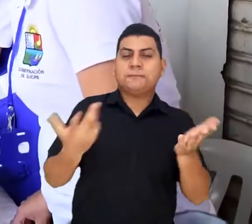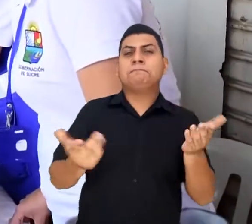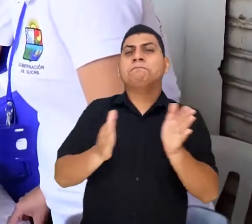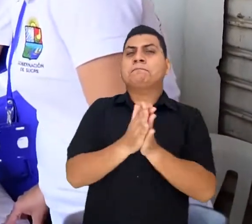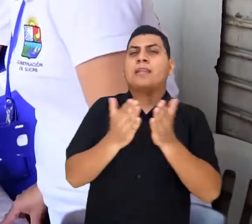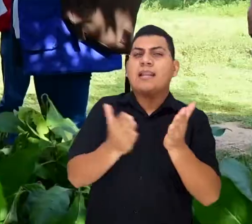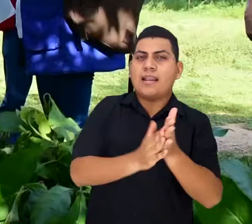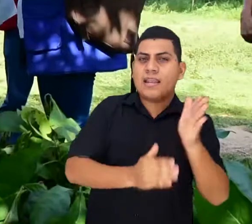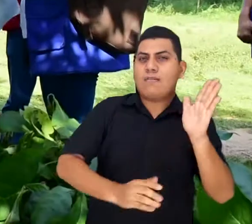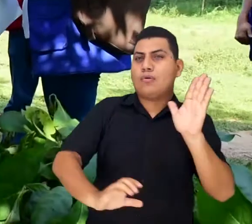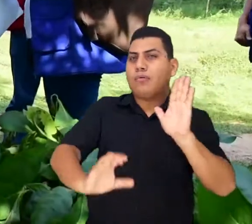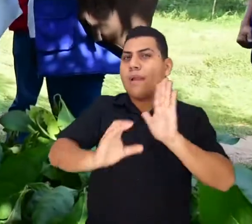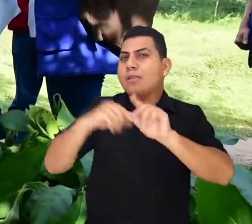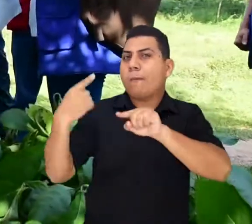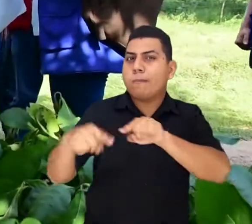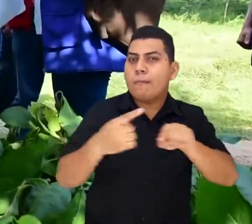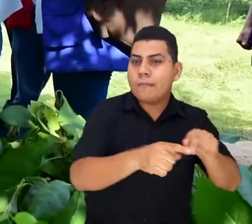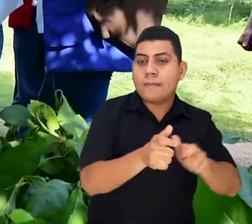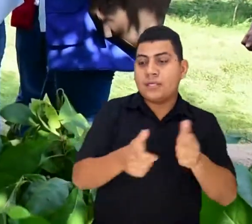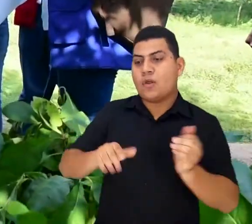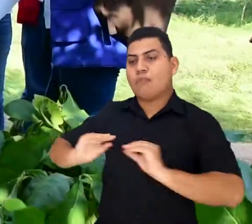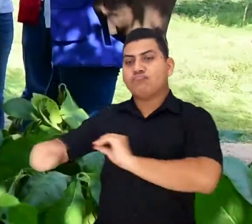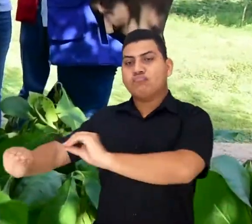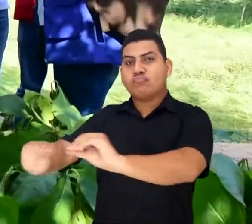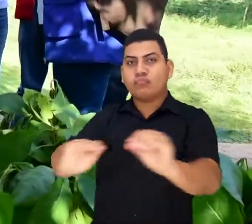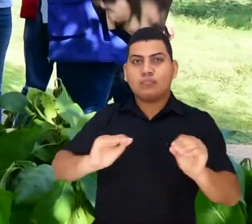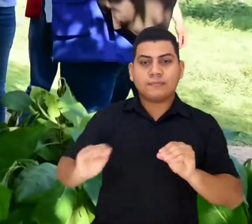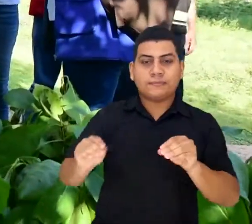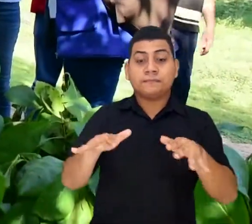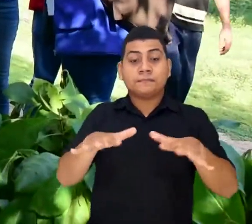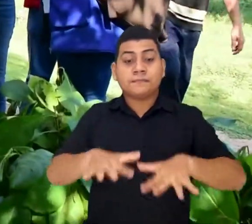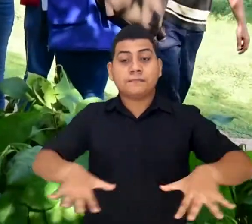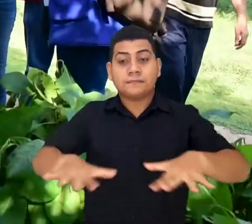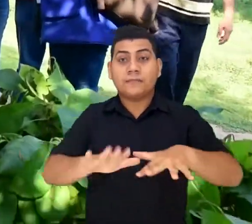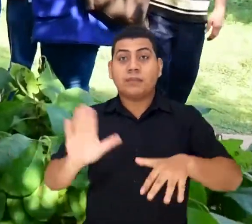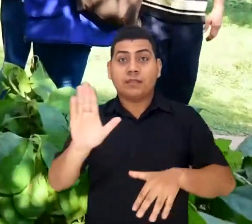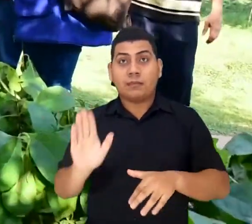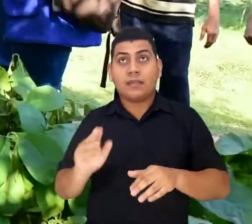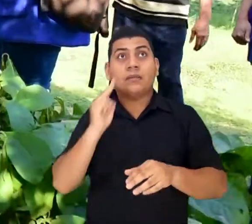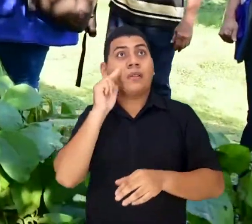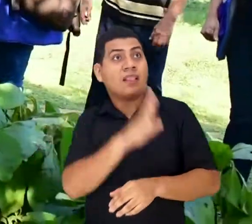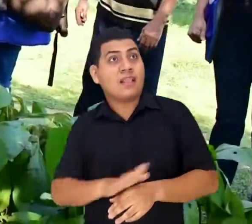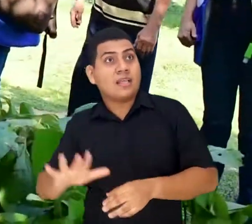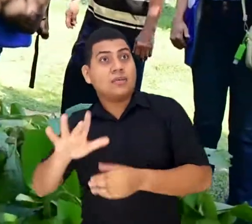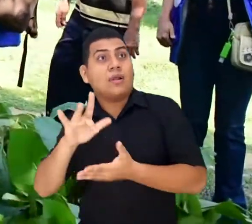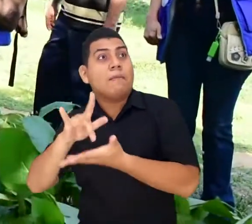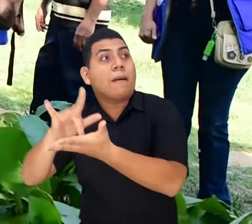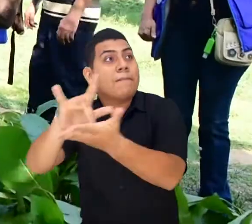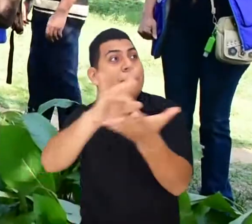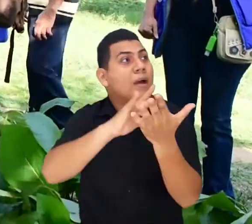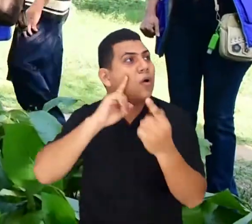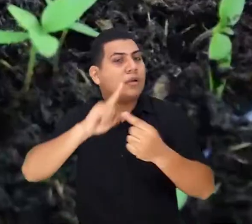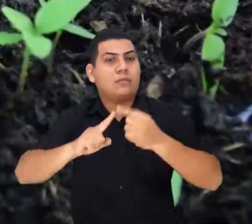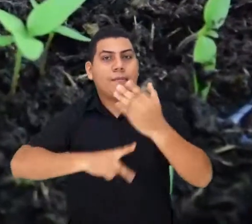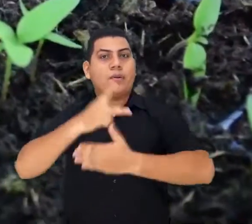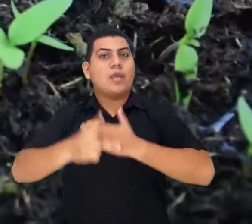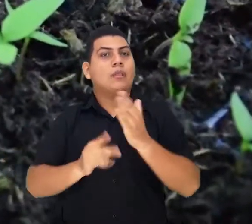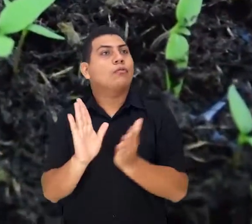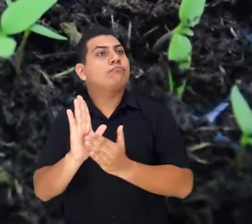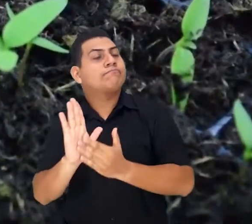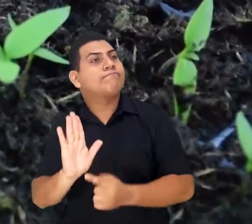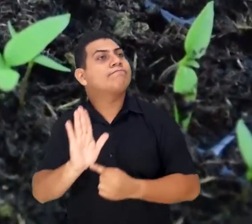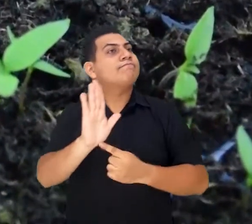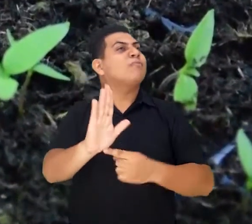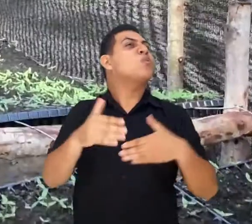revistas, capítulos de libro, capacitación a los beneficiarios, giras a nivel regional y nacional para explicar los resultados